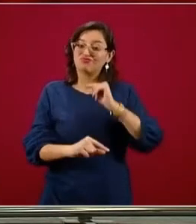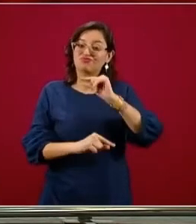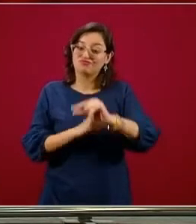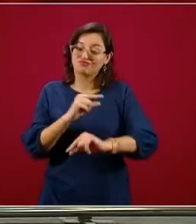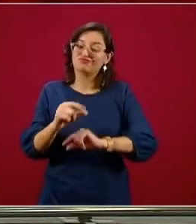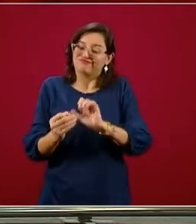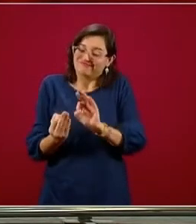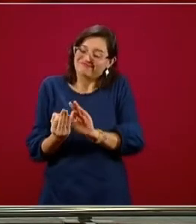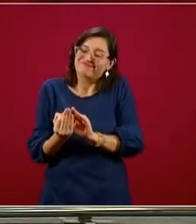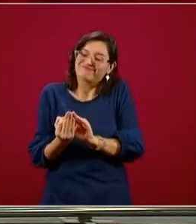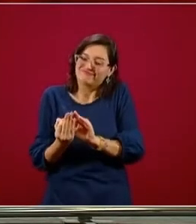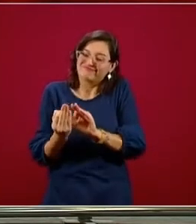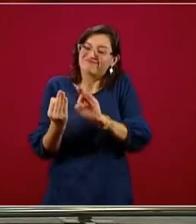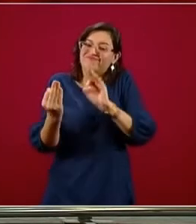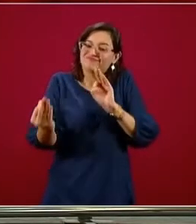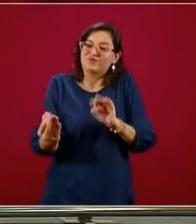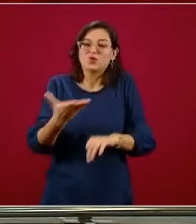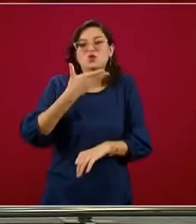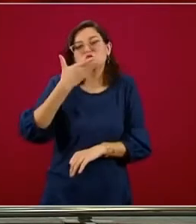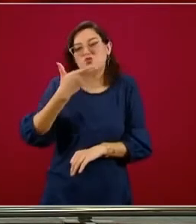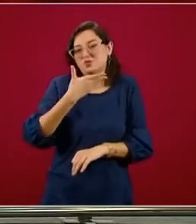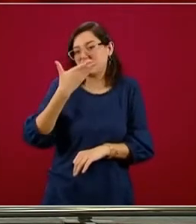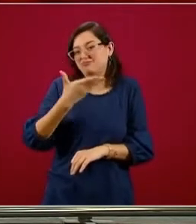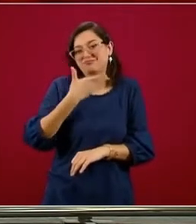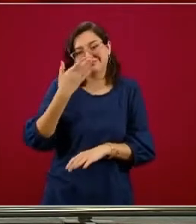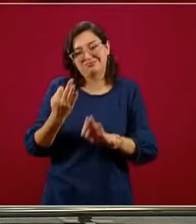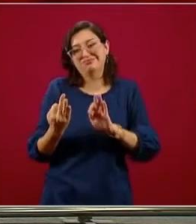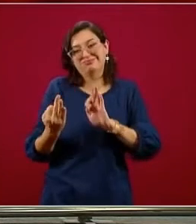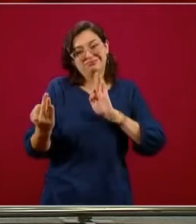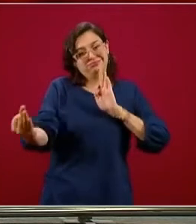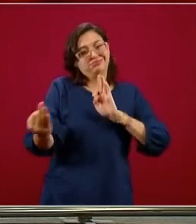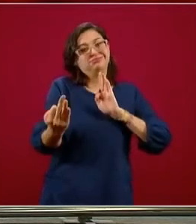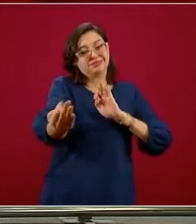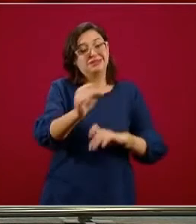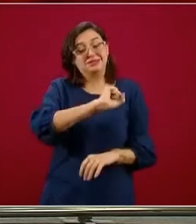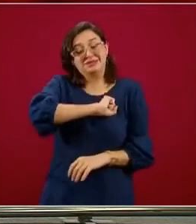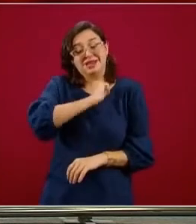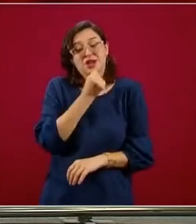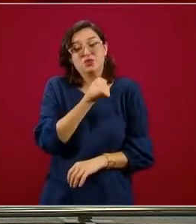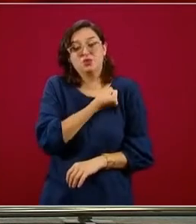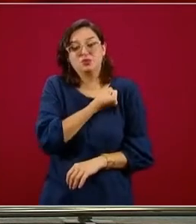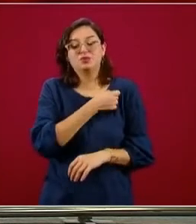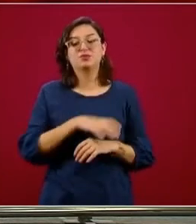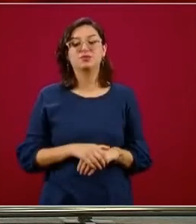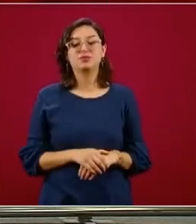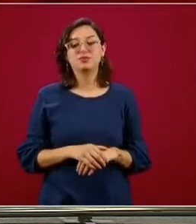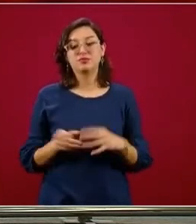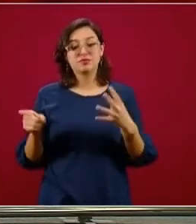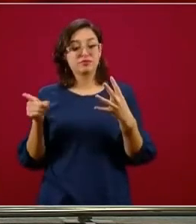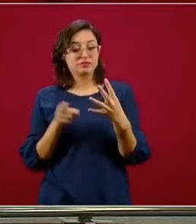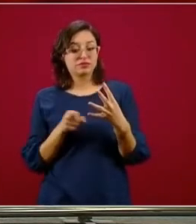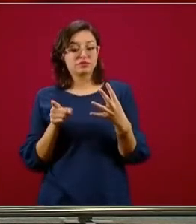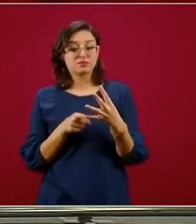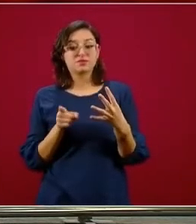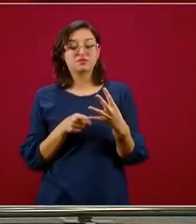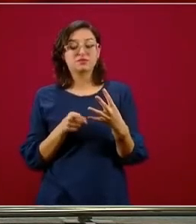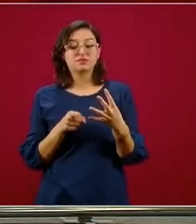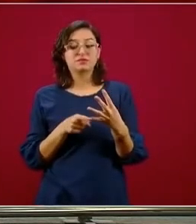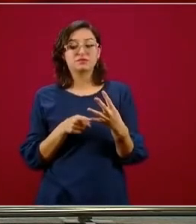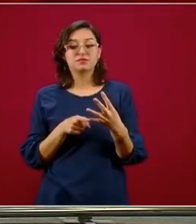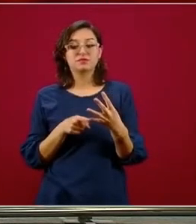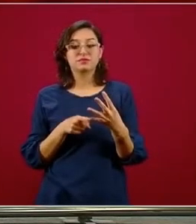mayor distanciamiento, que en nuestra vida cotidiana mantengamos sanas distancias. Una cuarta que destaco es